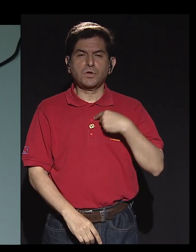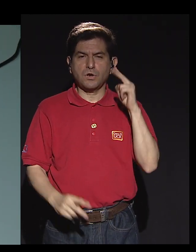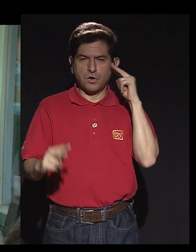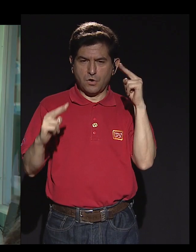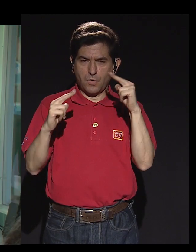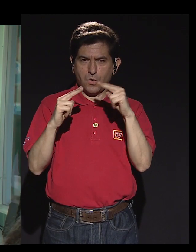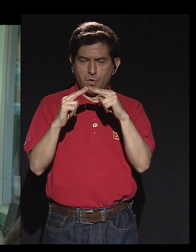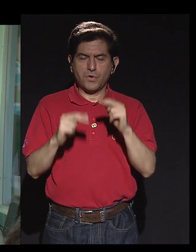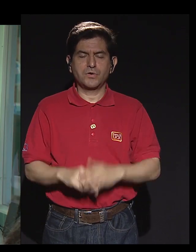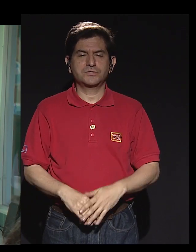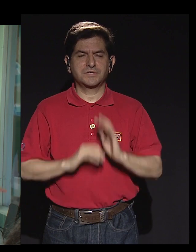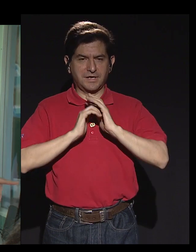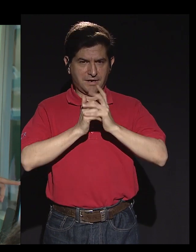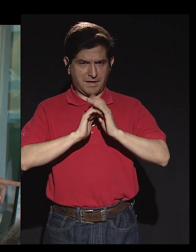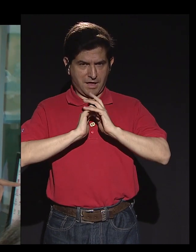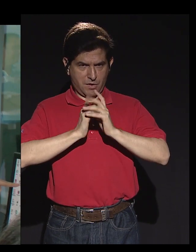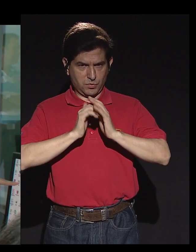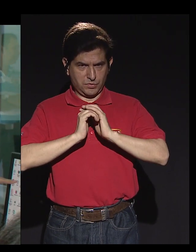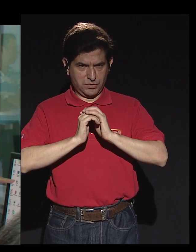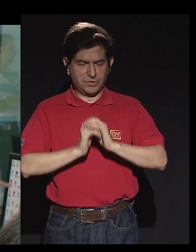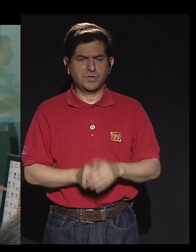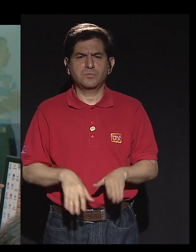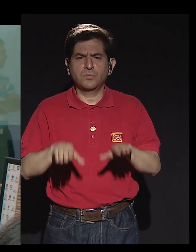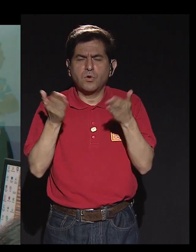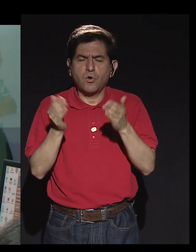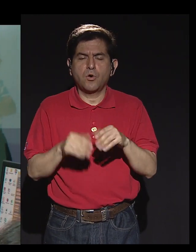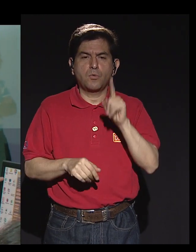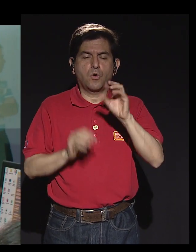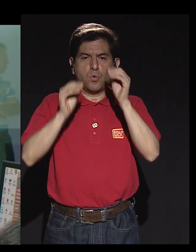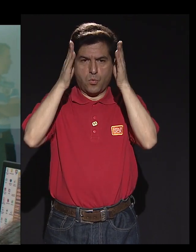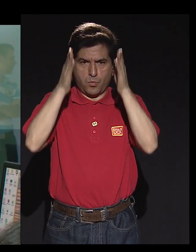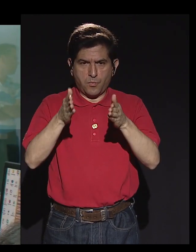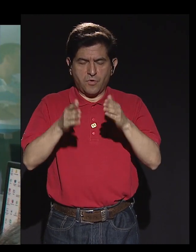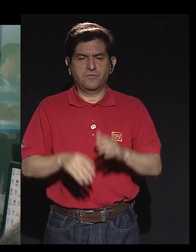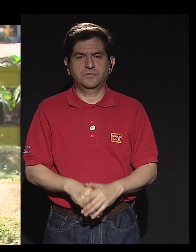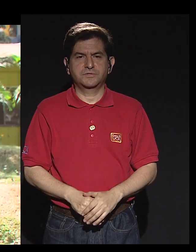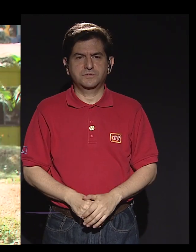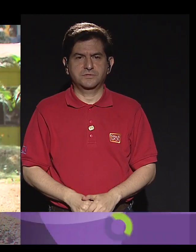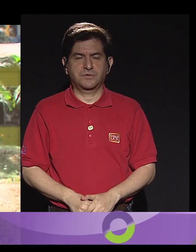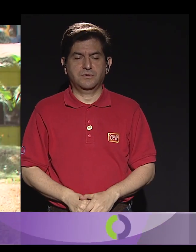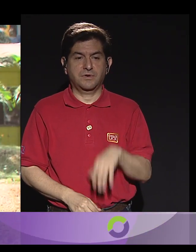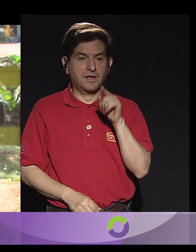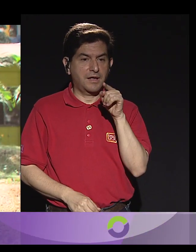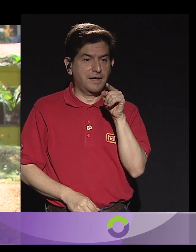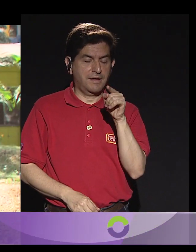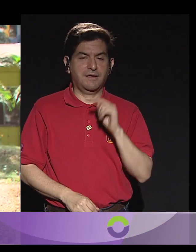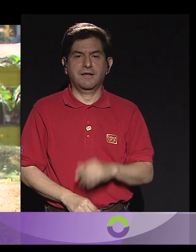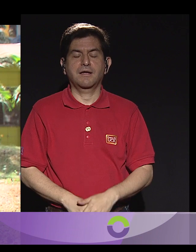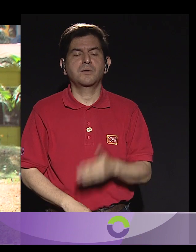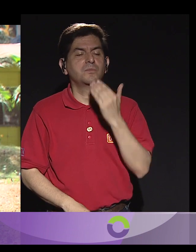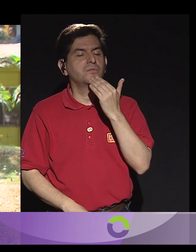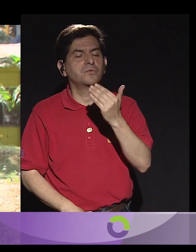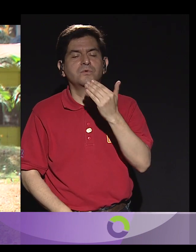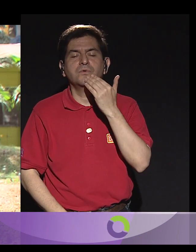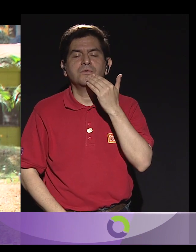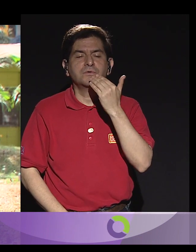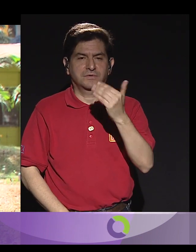si sus hijos presentan esta condición. Bueno, yo conocí sobre el autismo a través de un profesor